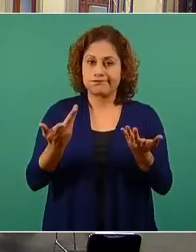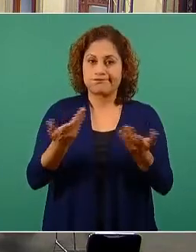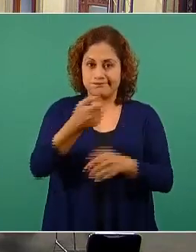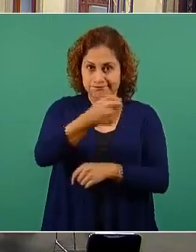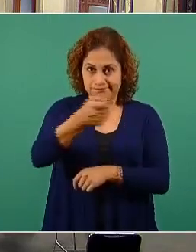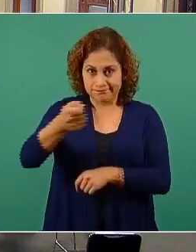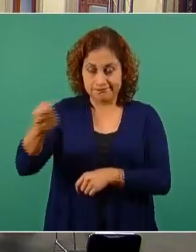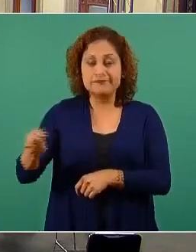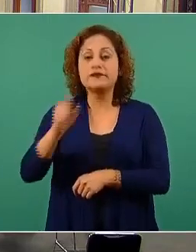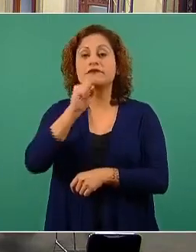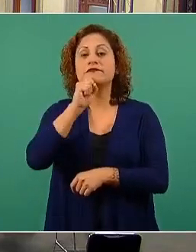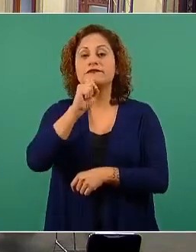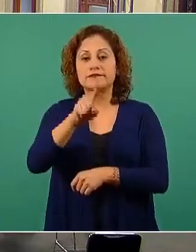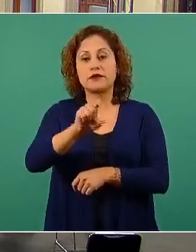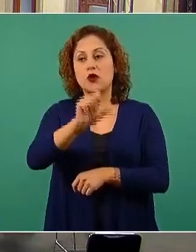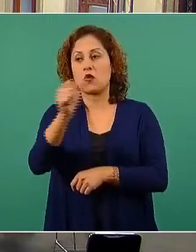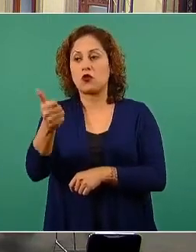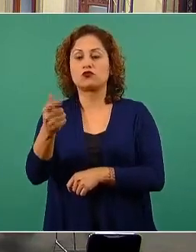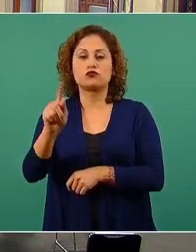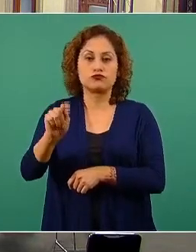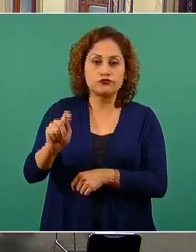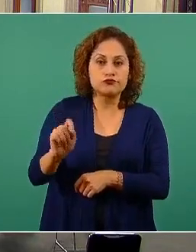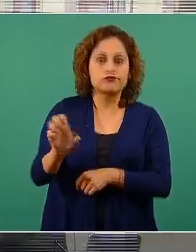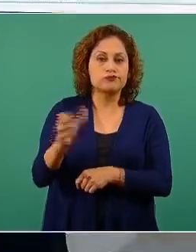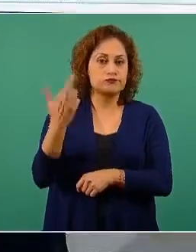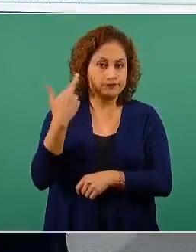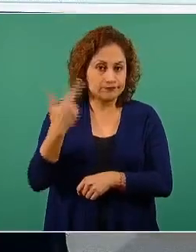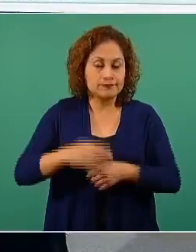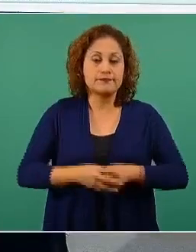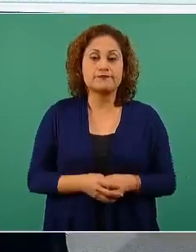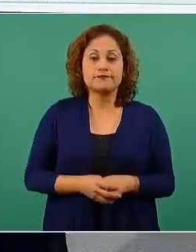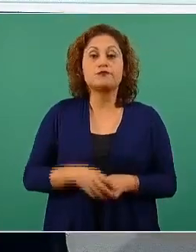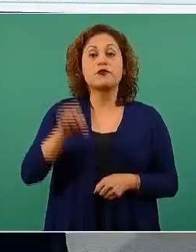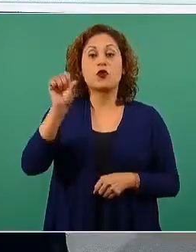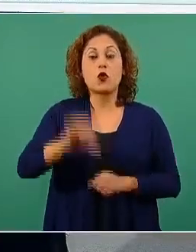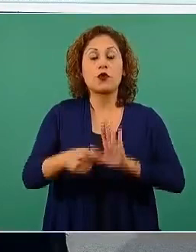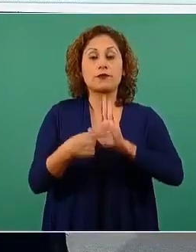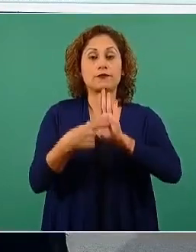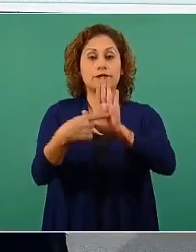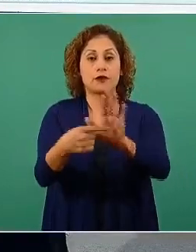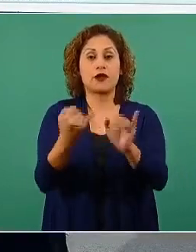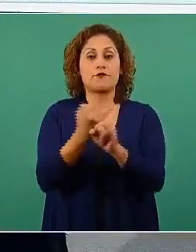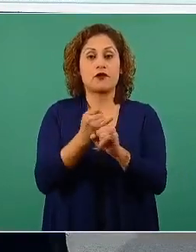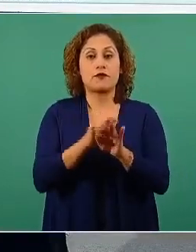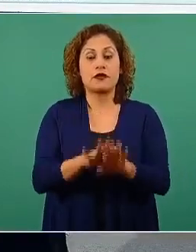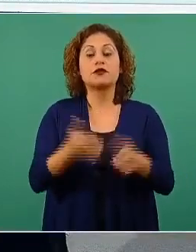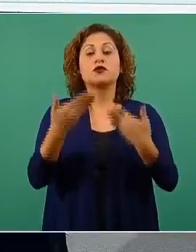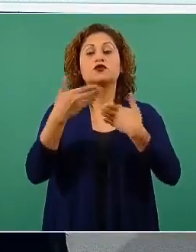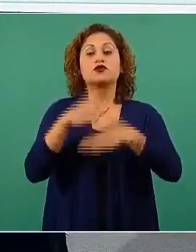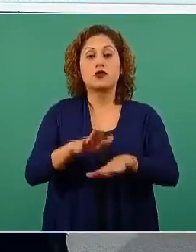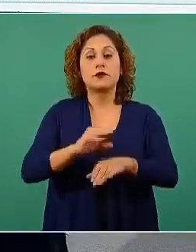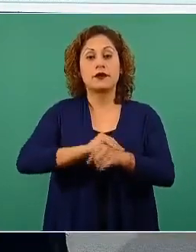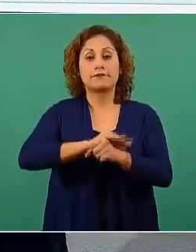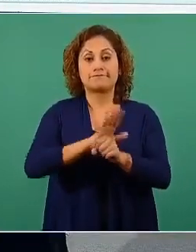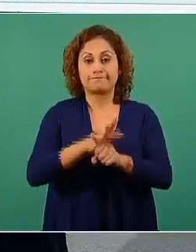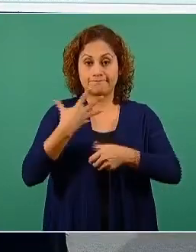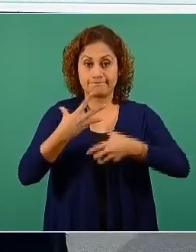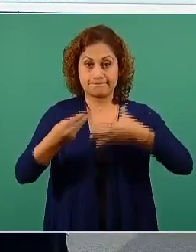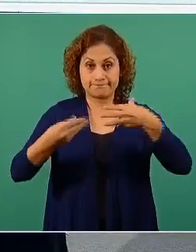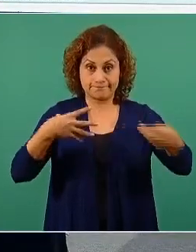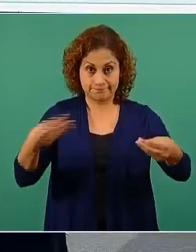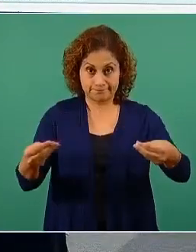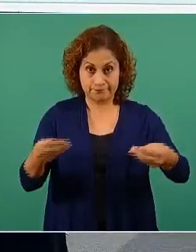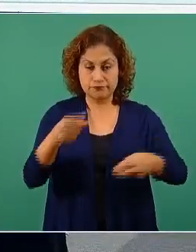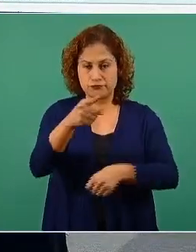redes digitales. Vamos a actualizar al día de hoy nuevamente la estadística y el comportamiento epidémico. Recordemos que siempre el